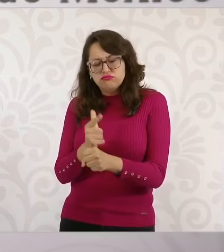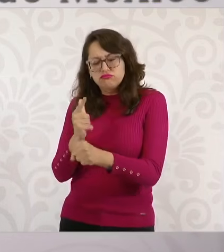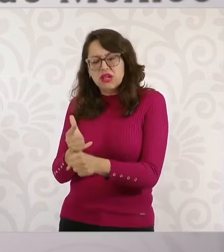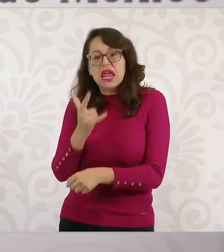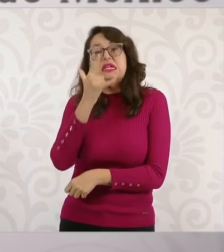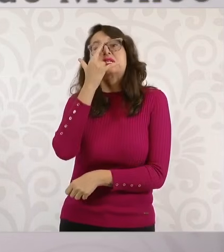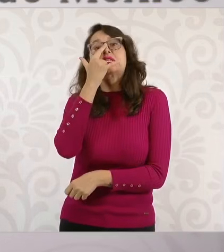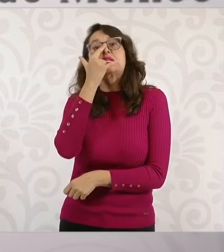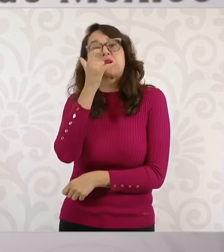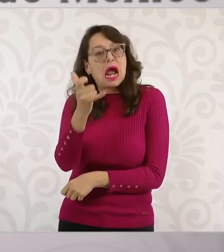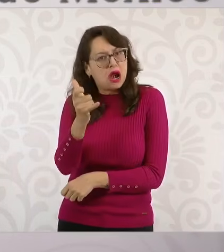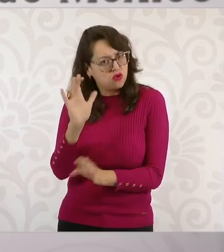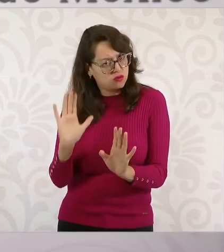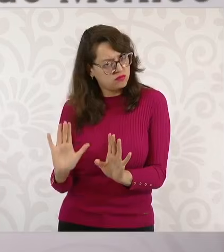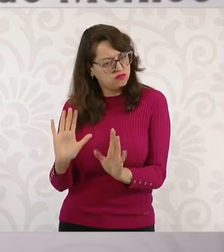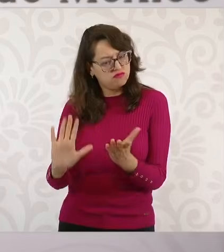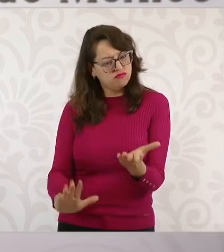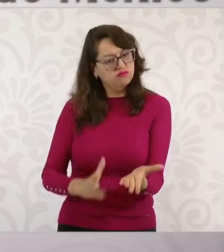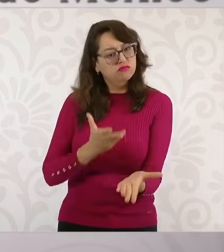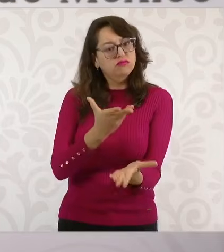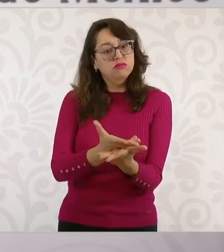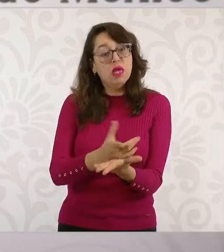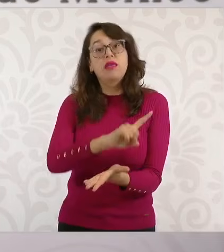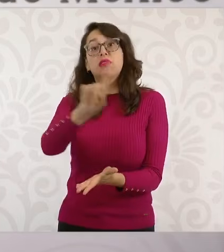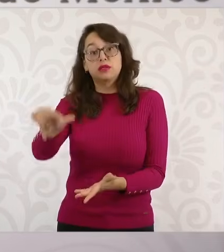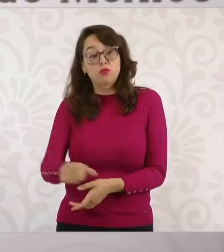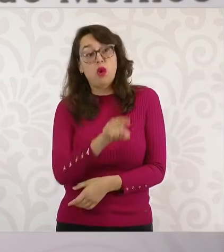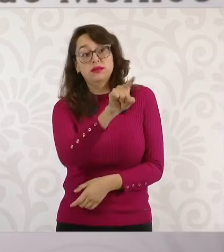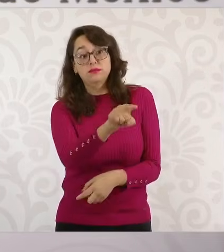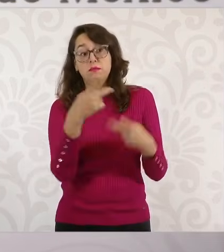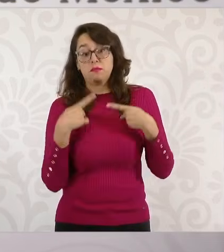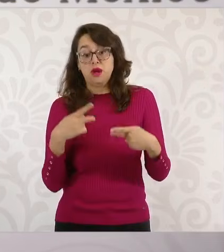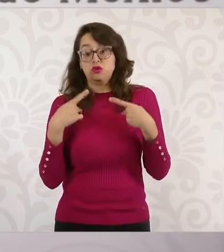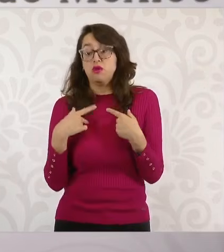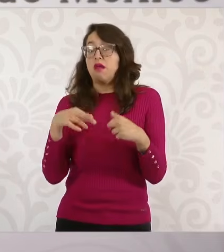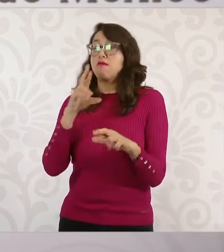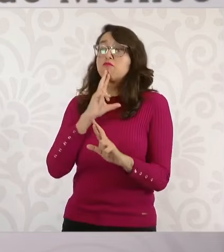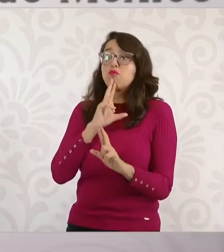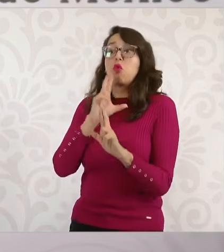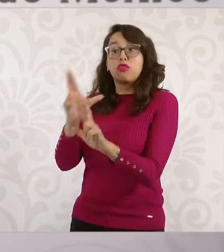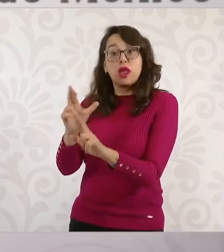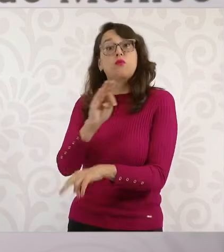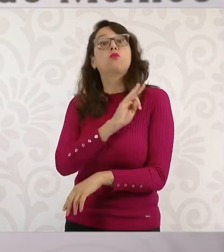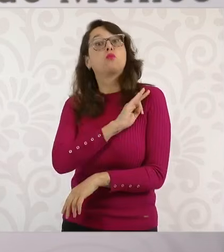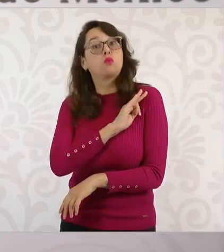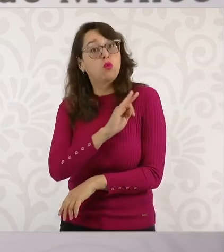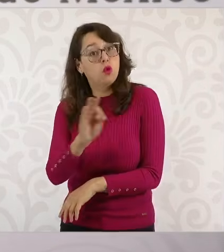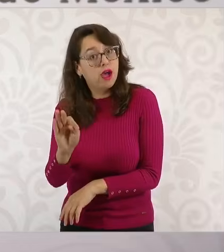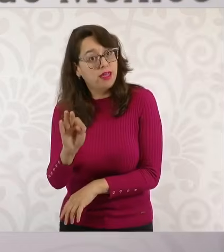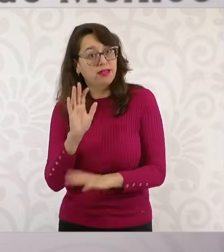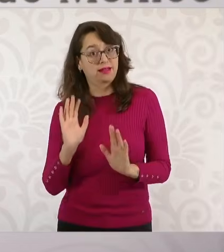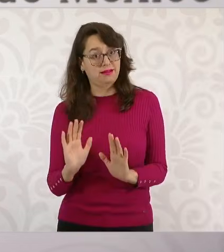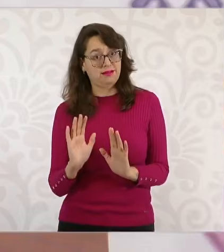y hay un tiempo para revisar las observaciones. O sea, no, esto que presentaron recientemente no es ya el resultado